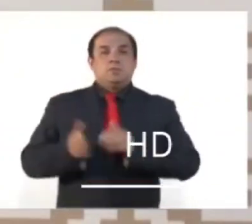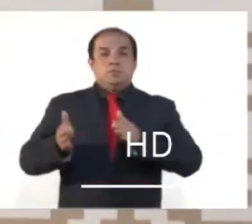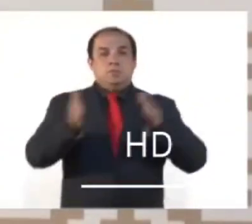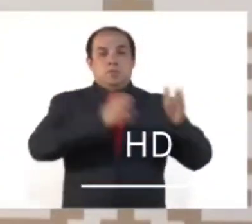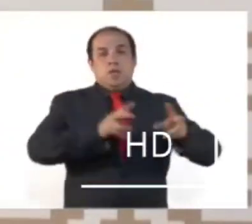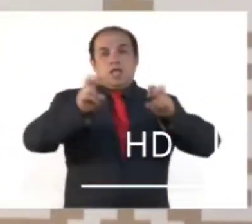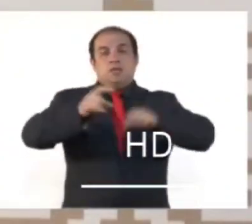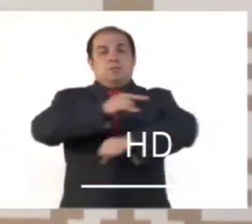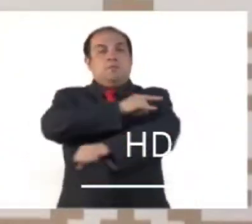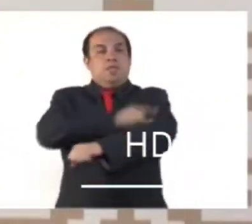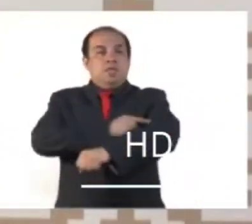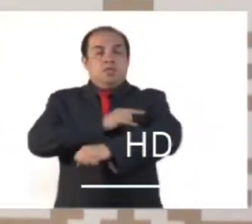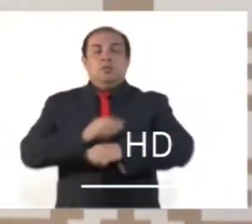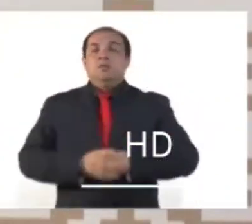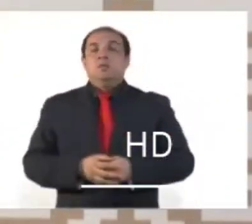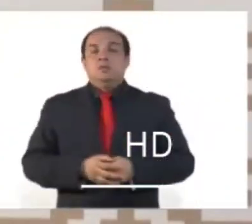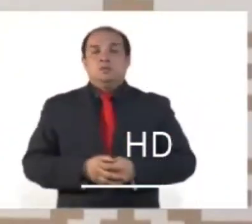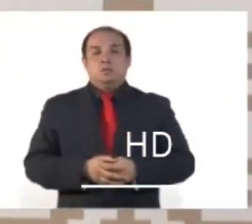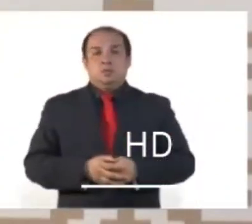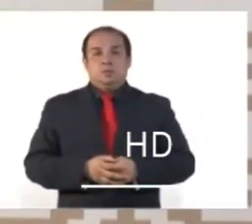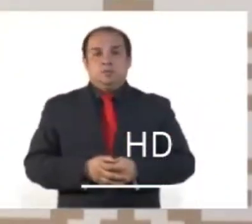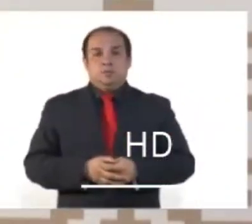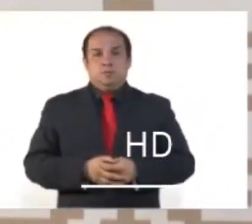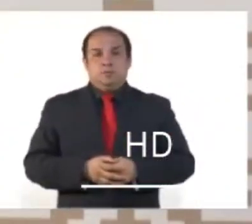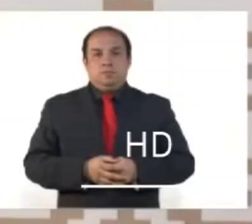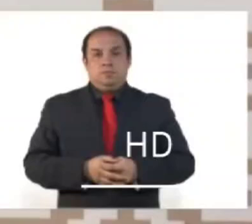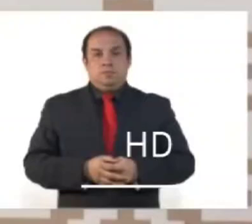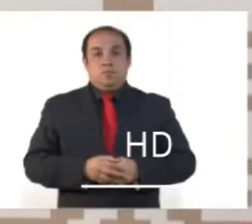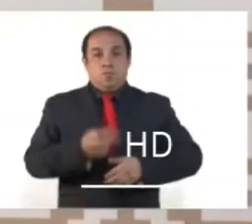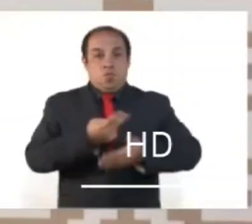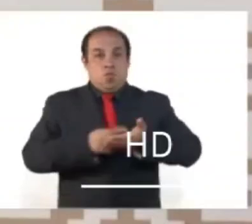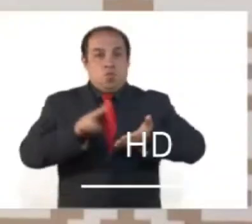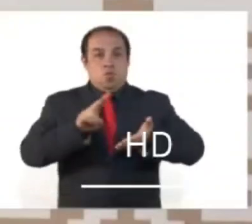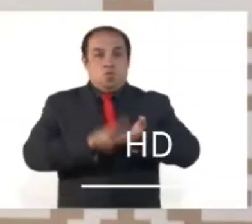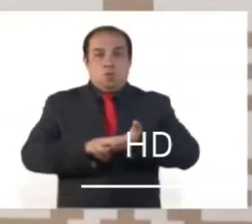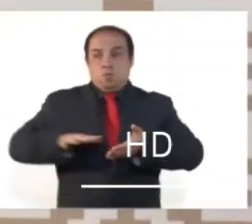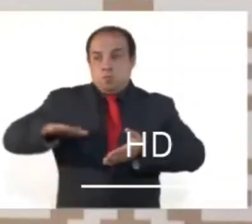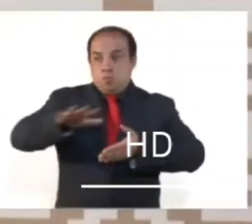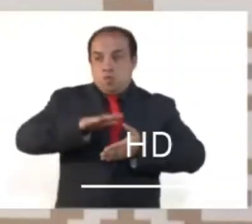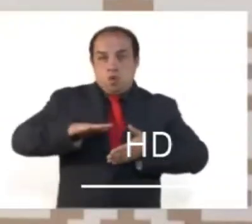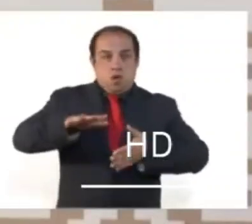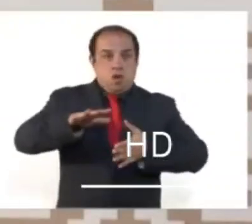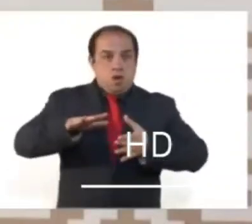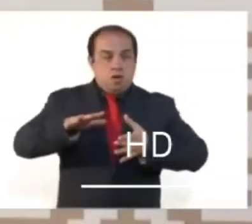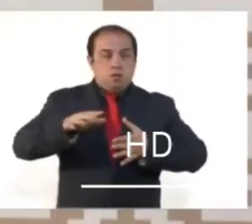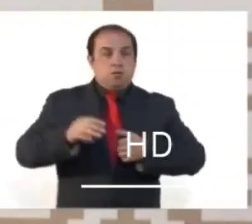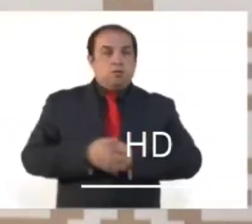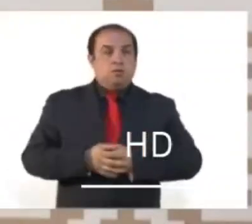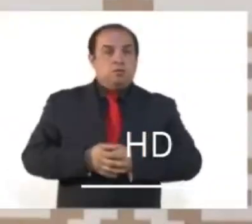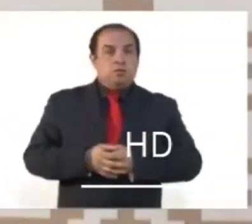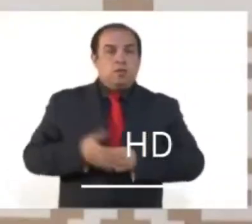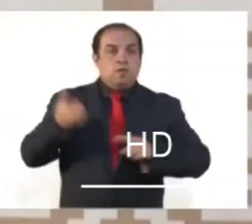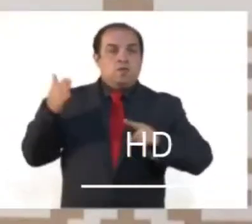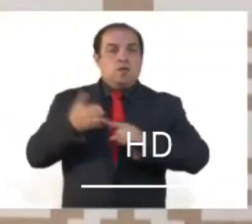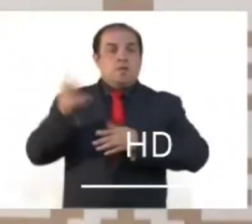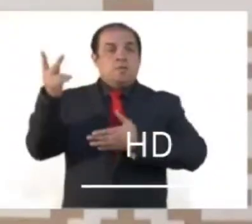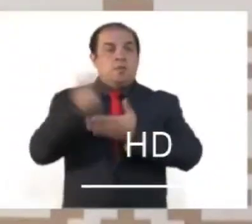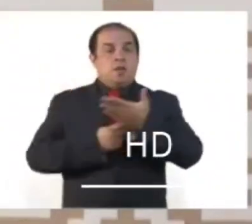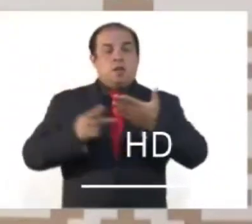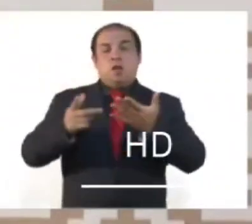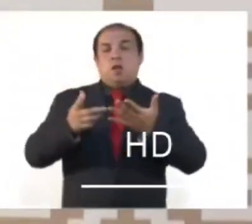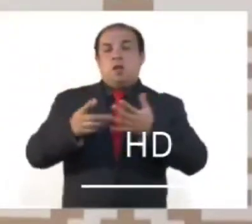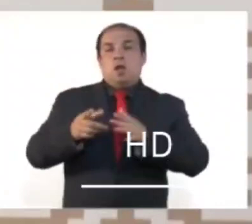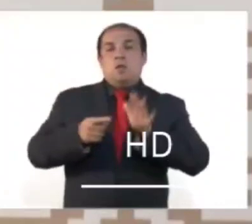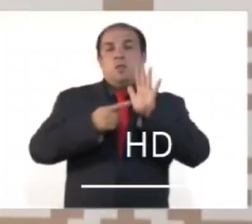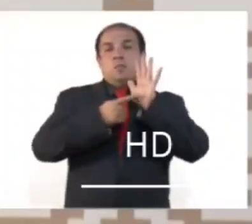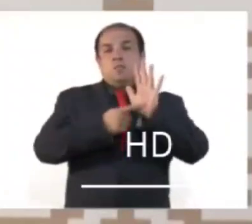protección civil, duplicamos aforos y superficies mínimas para presentar el programa interno